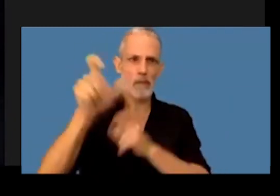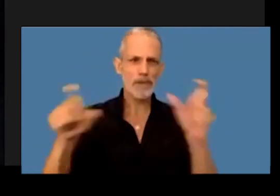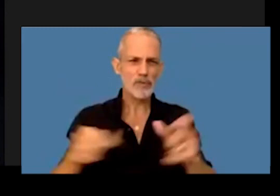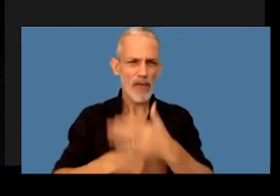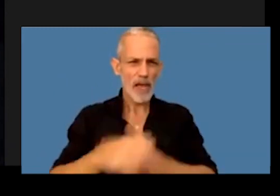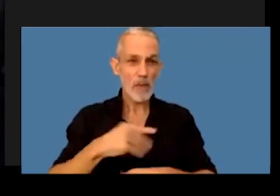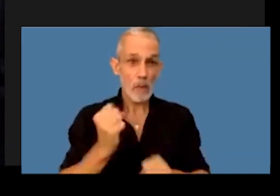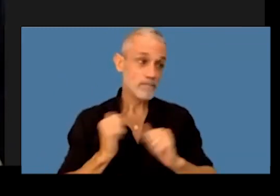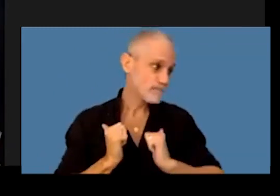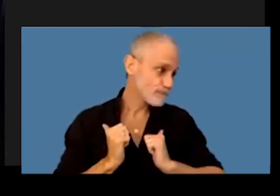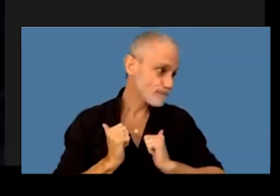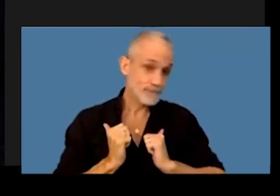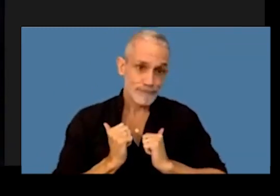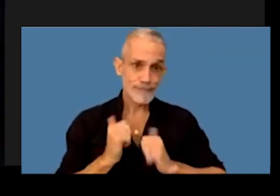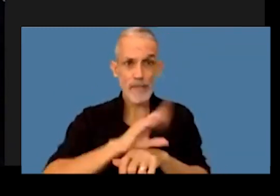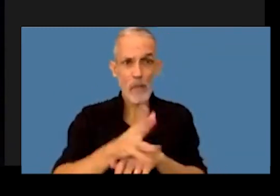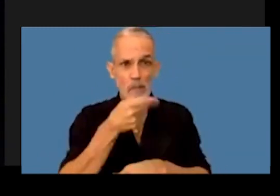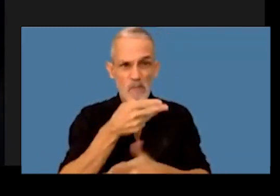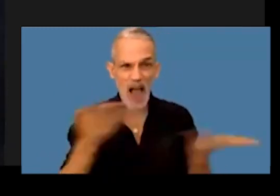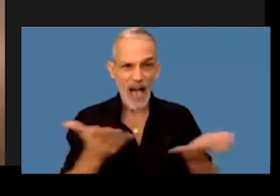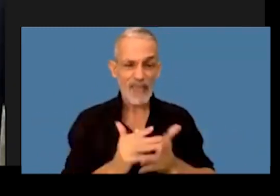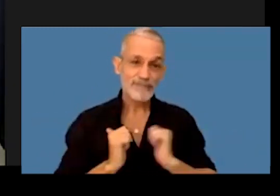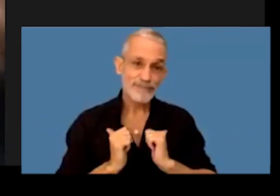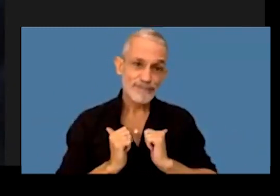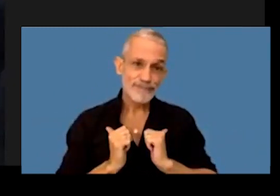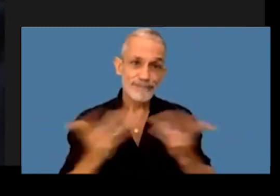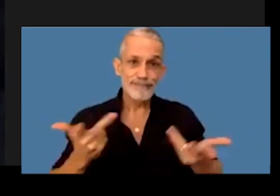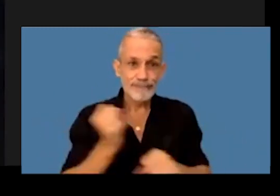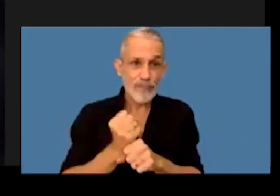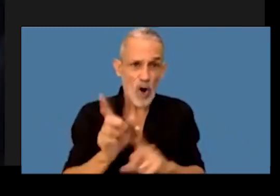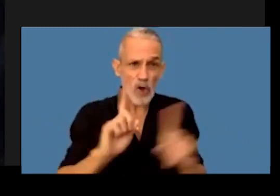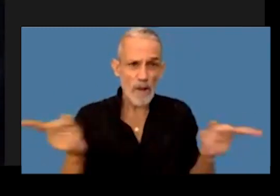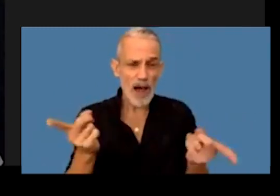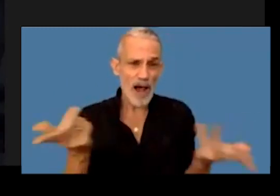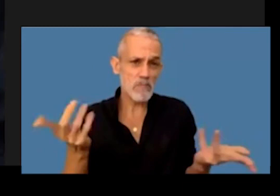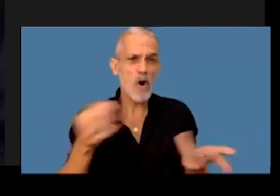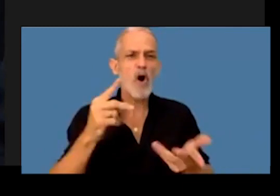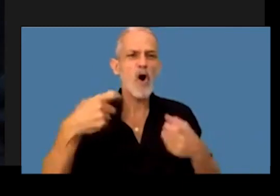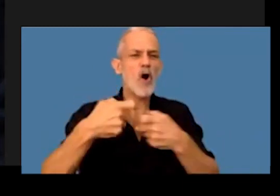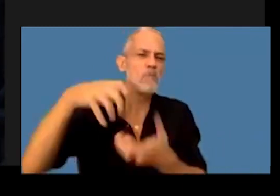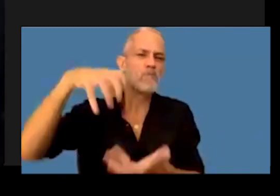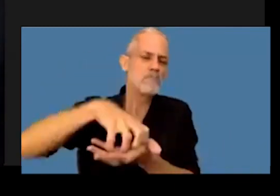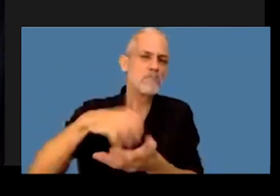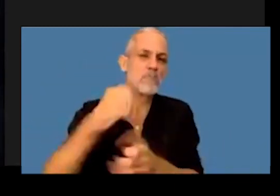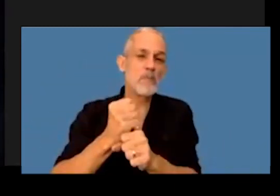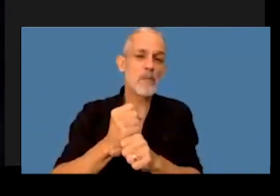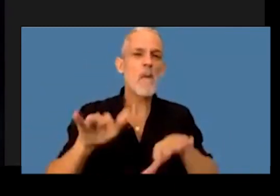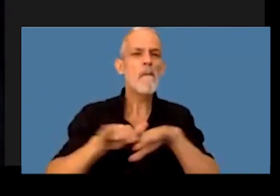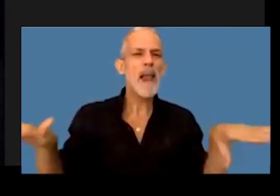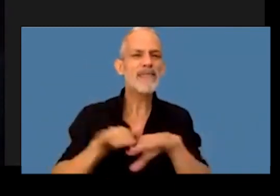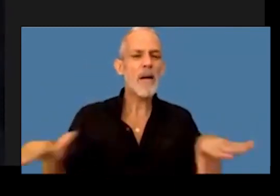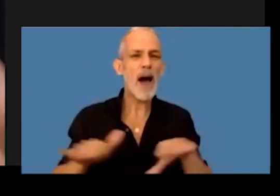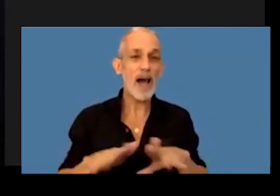en el contexto de pandemia, o que directamente no ha habido algún organismo donde estaban todos en planta baja, porque era donde estaba el